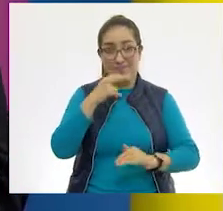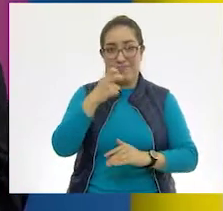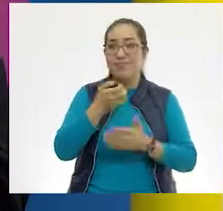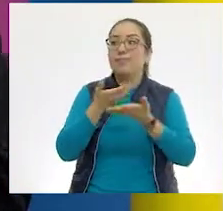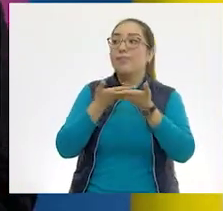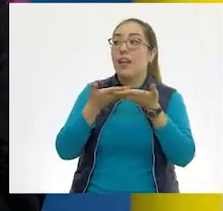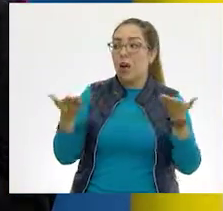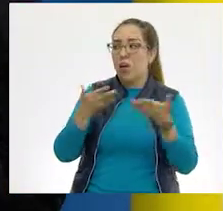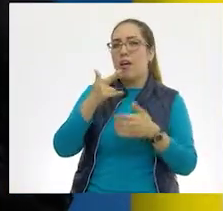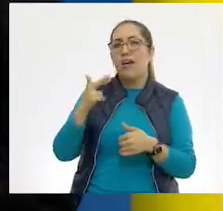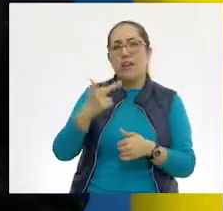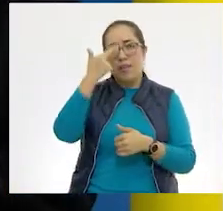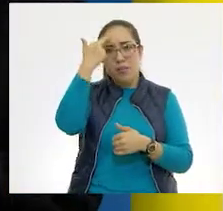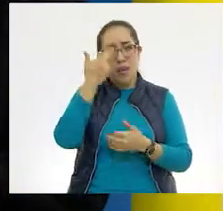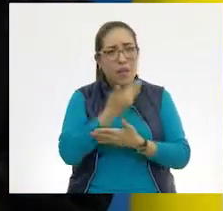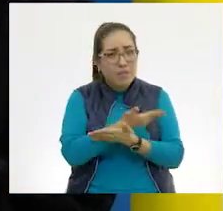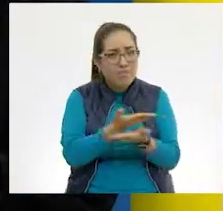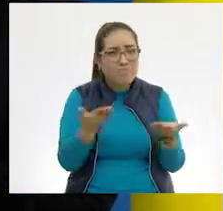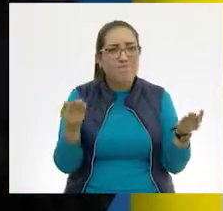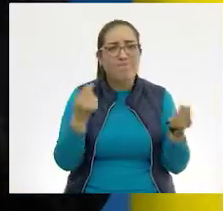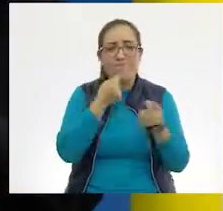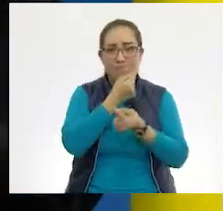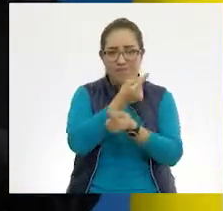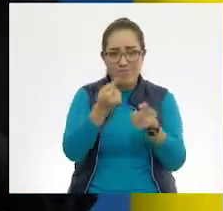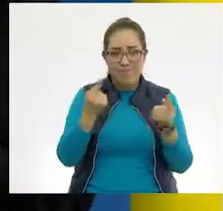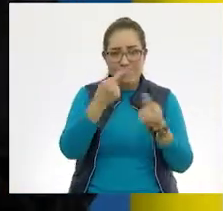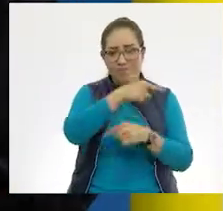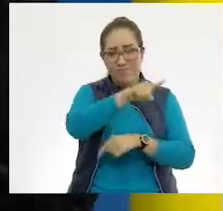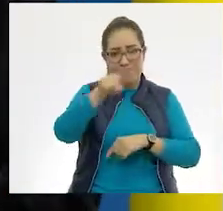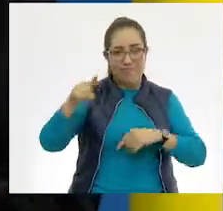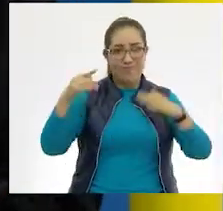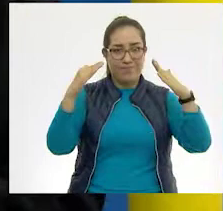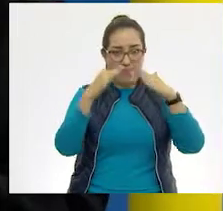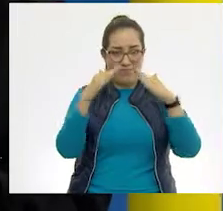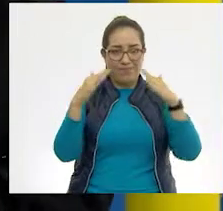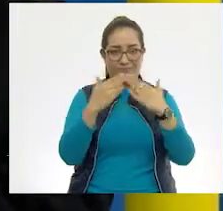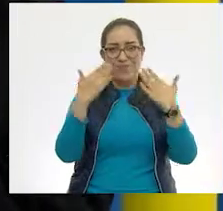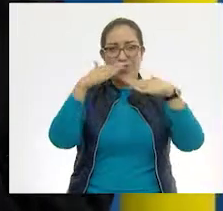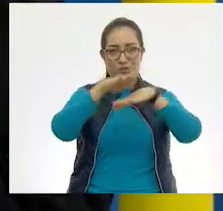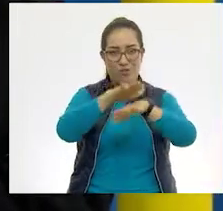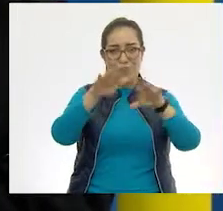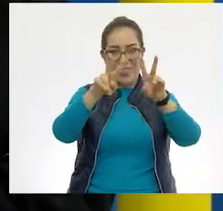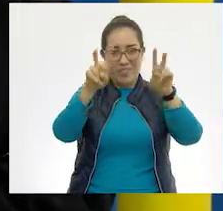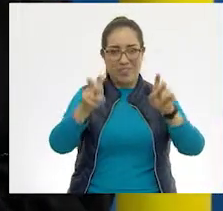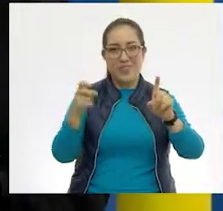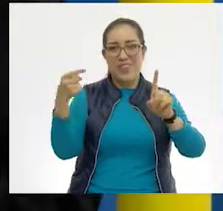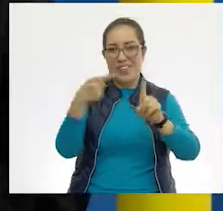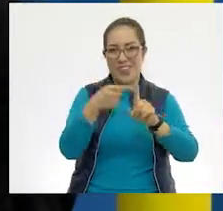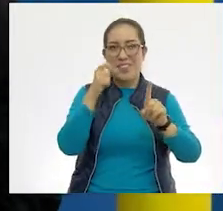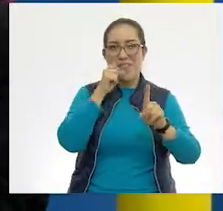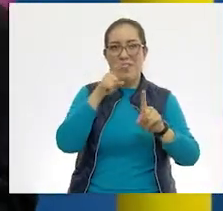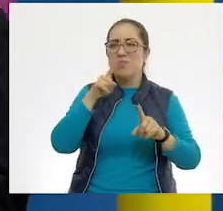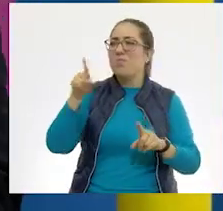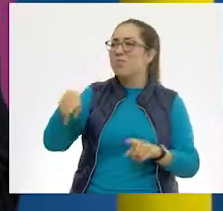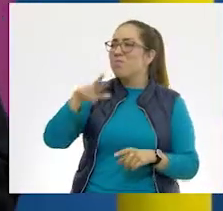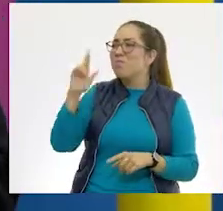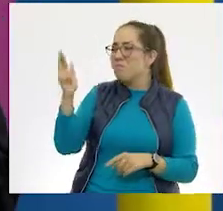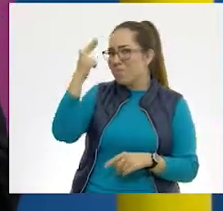recordarle un poco más a los niños y a las niñas en casa sobre este tema. ¿De qué te